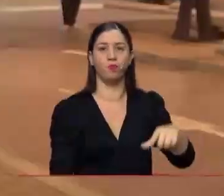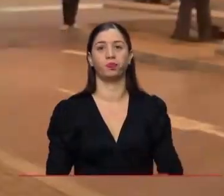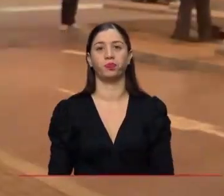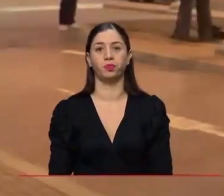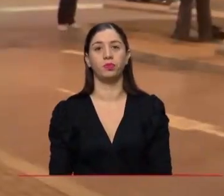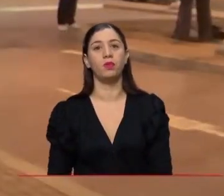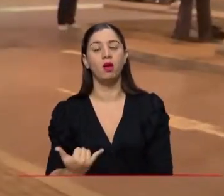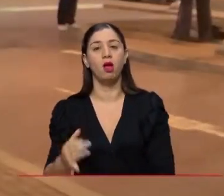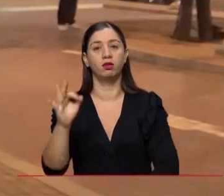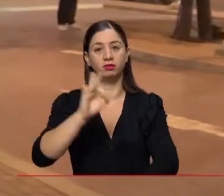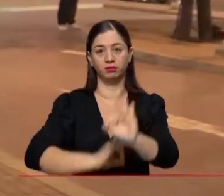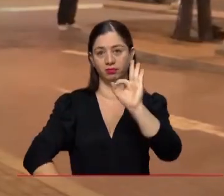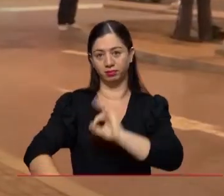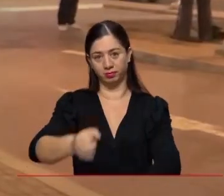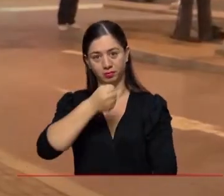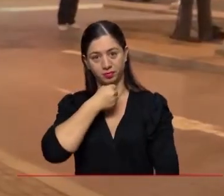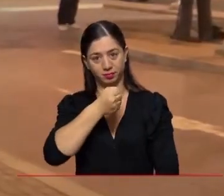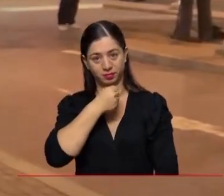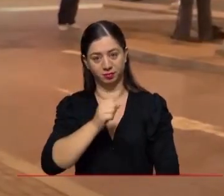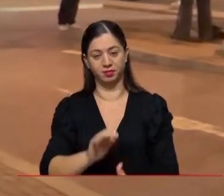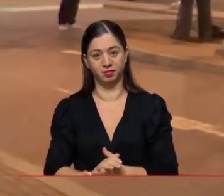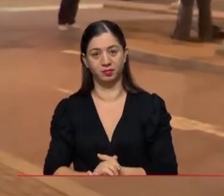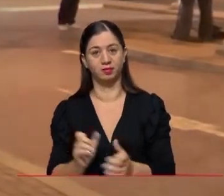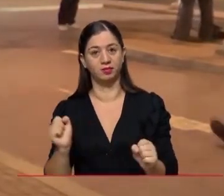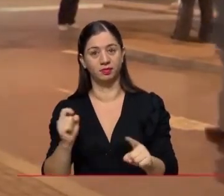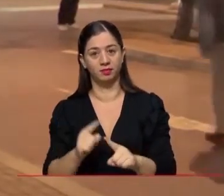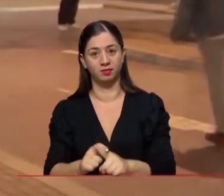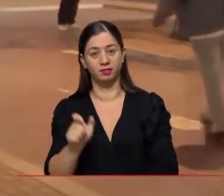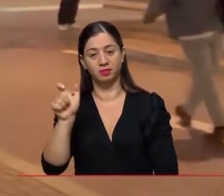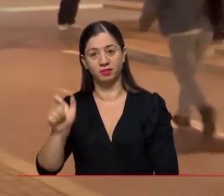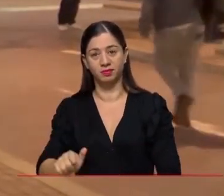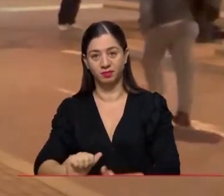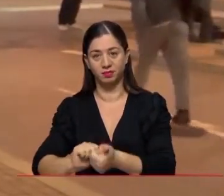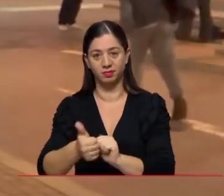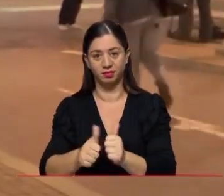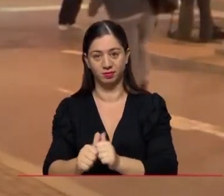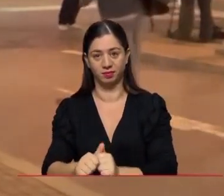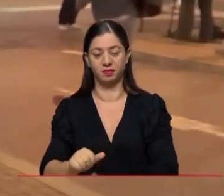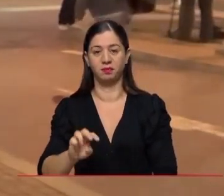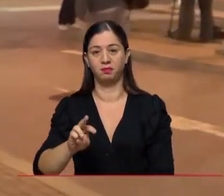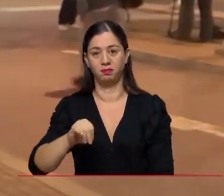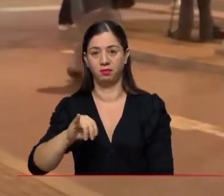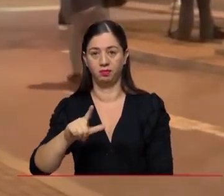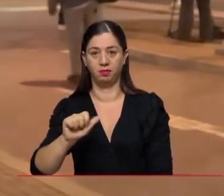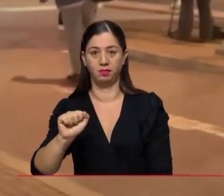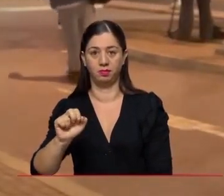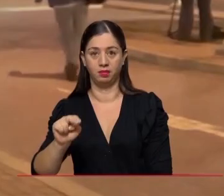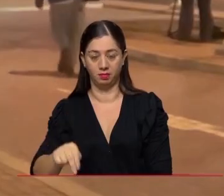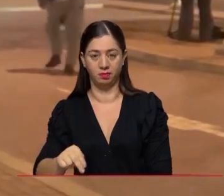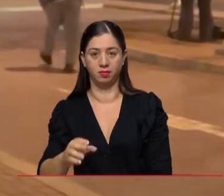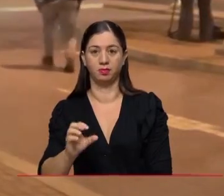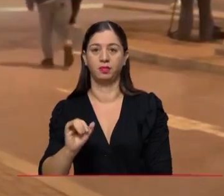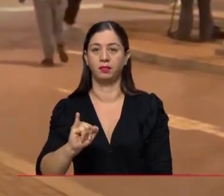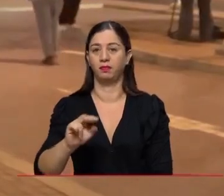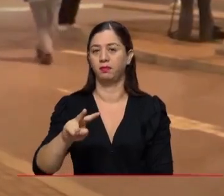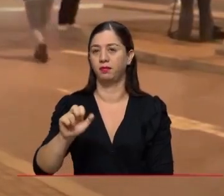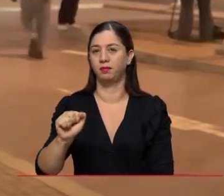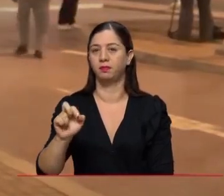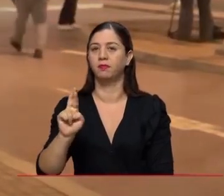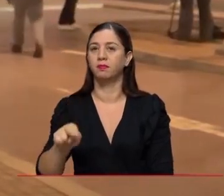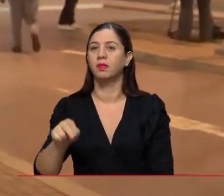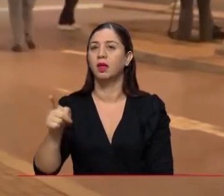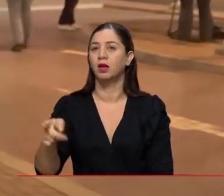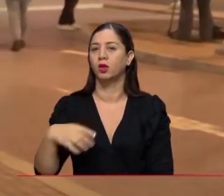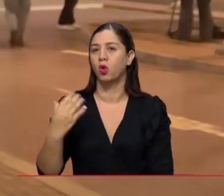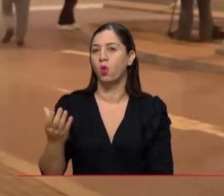En diálogo con Telepacífico Noticias, el exjugador del Inter de Milán y Selección Colombia, Iván Ramiro Córdoba, entregó su opinión sobre